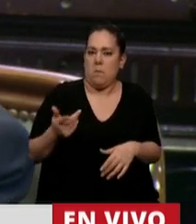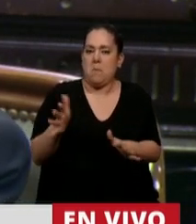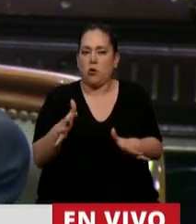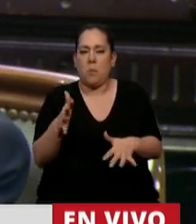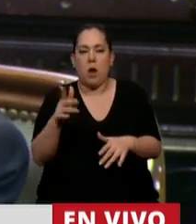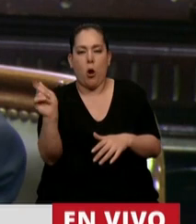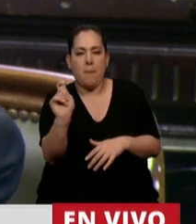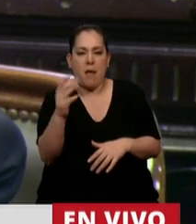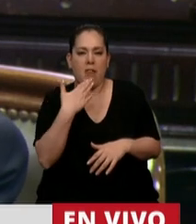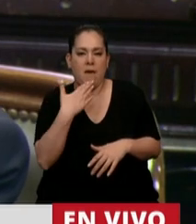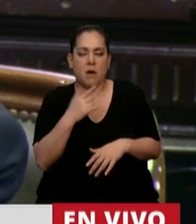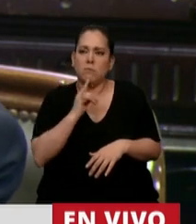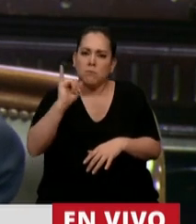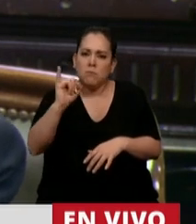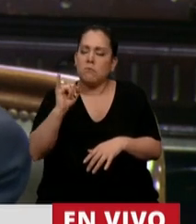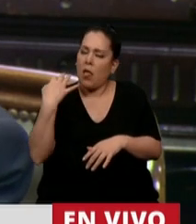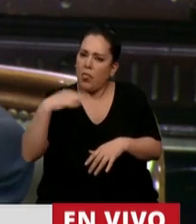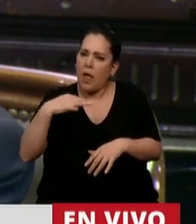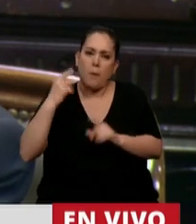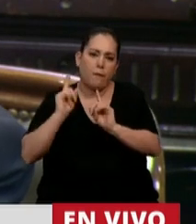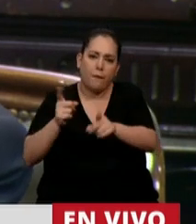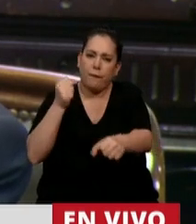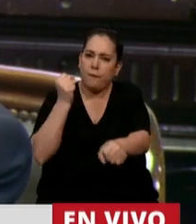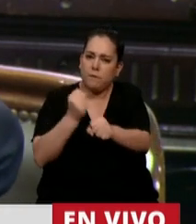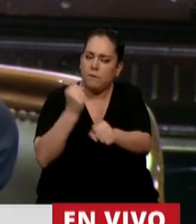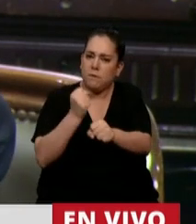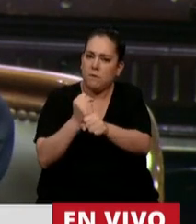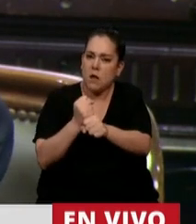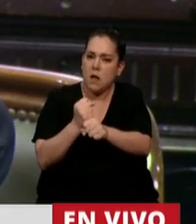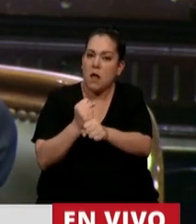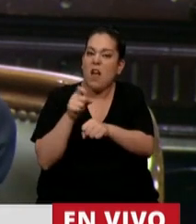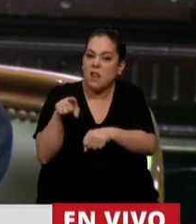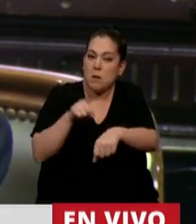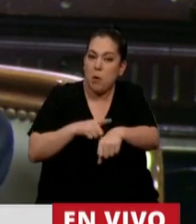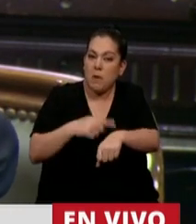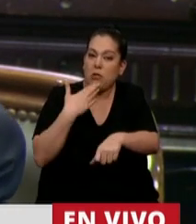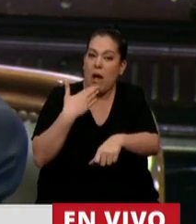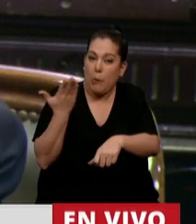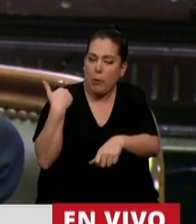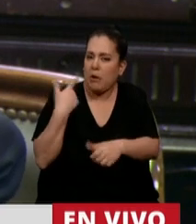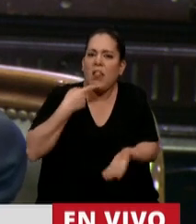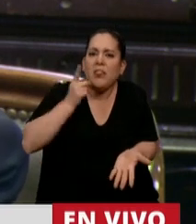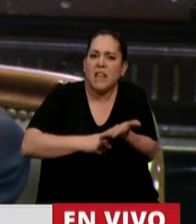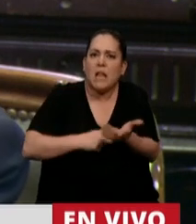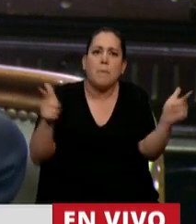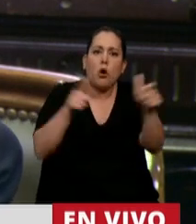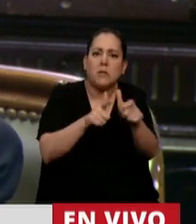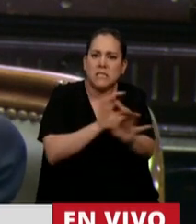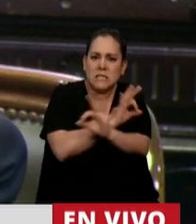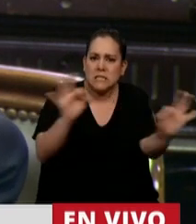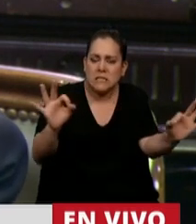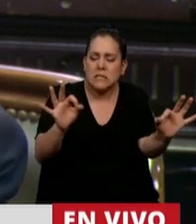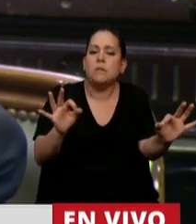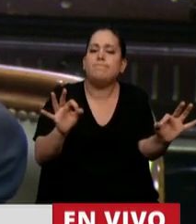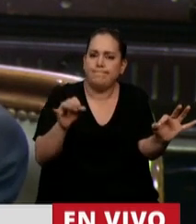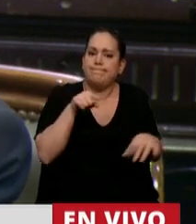abril, para exigir que el Parlamento funcione. Hasta ese momento no se había emitido un solo dictamen de comisión, lo que